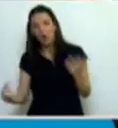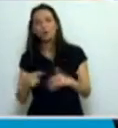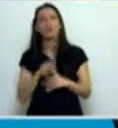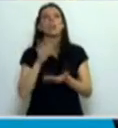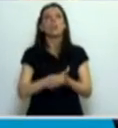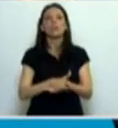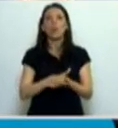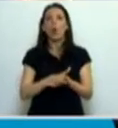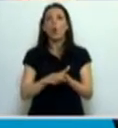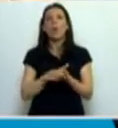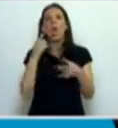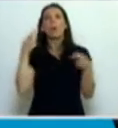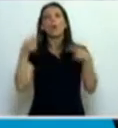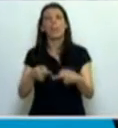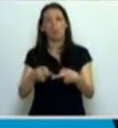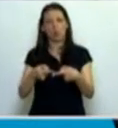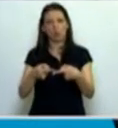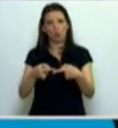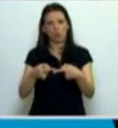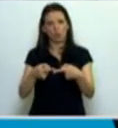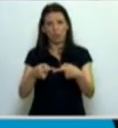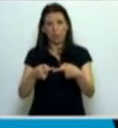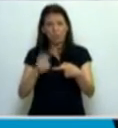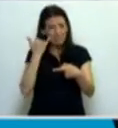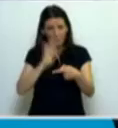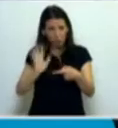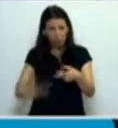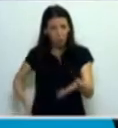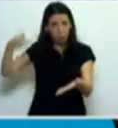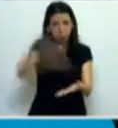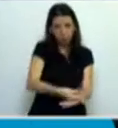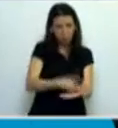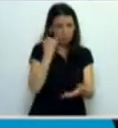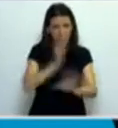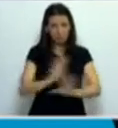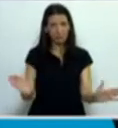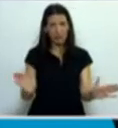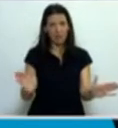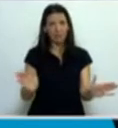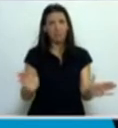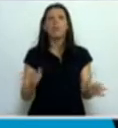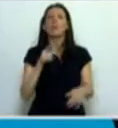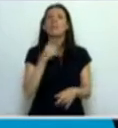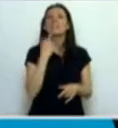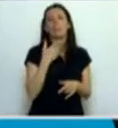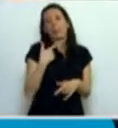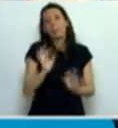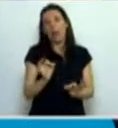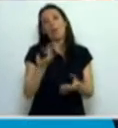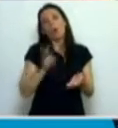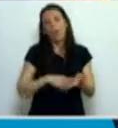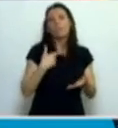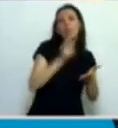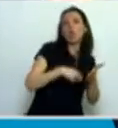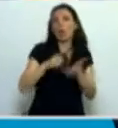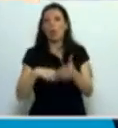de las metas fijadas, pese a que se ha desembolsado la totalidad del dinero. O sea, al margen de que no es un contrato entre privados, si